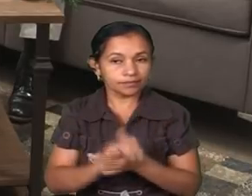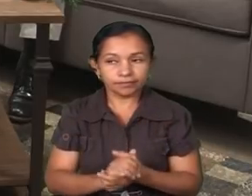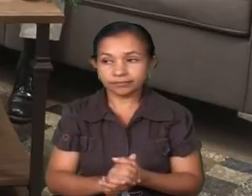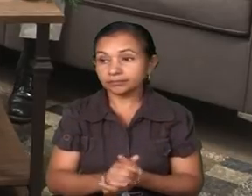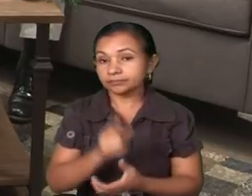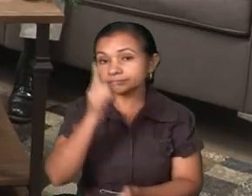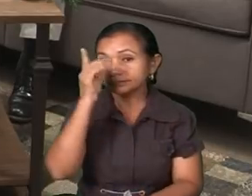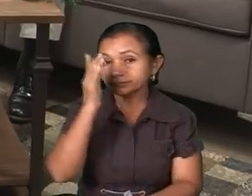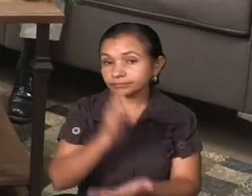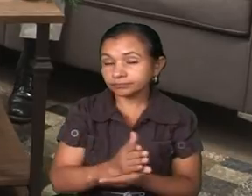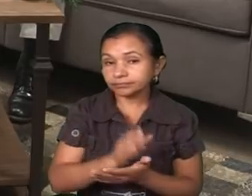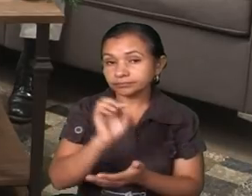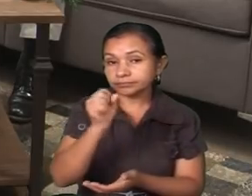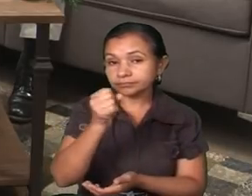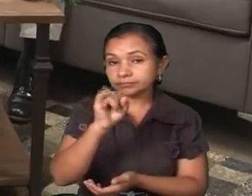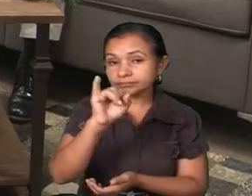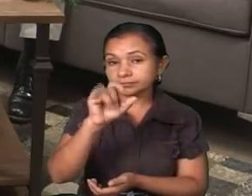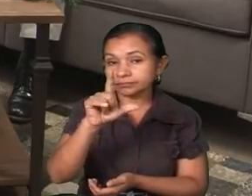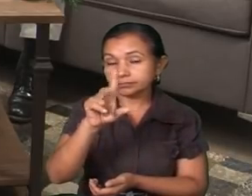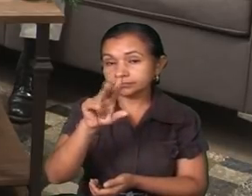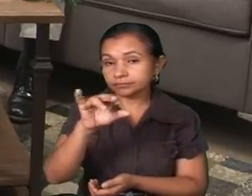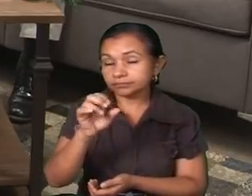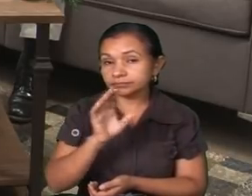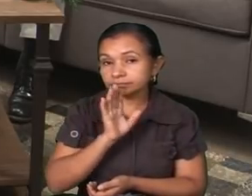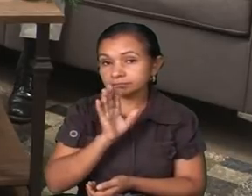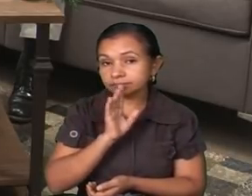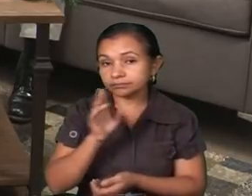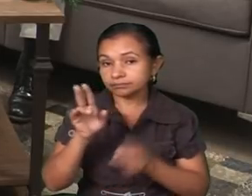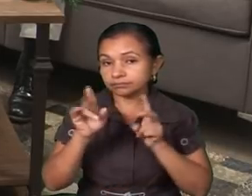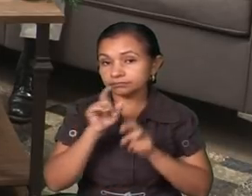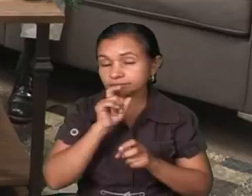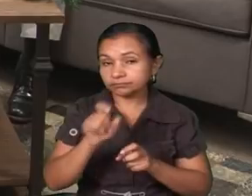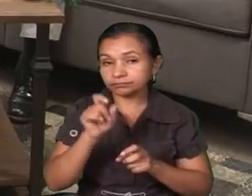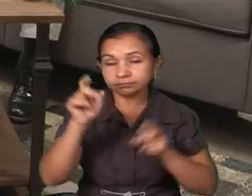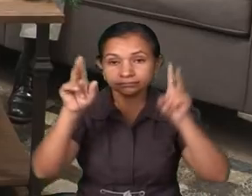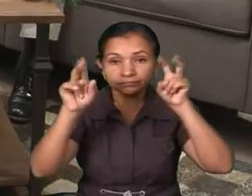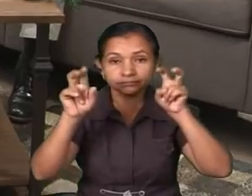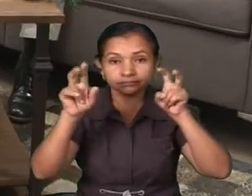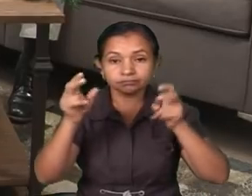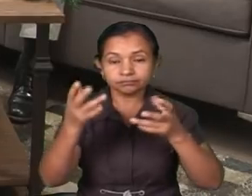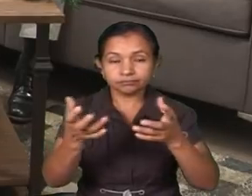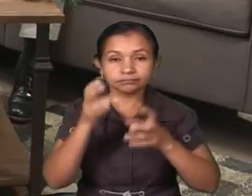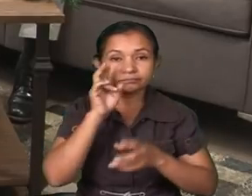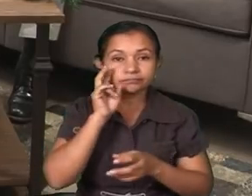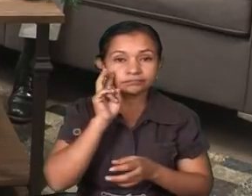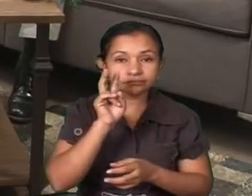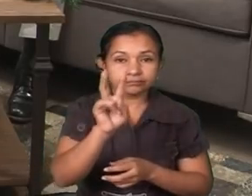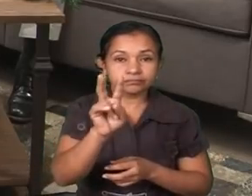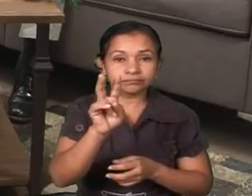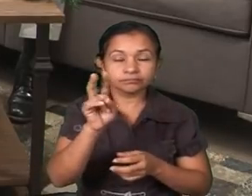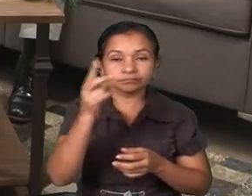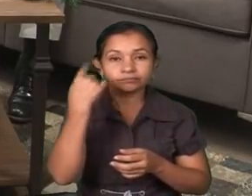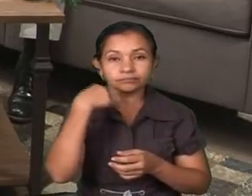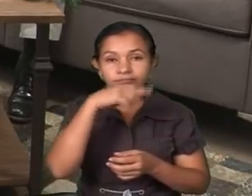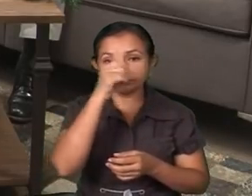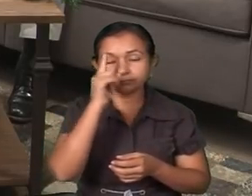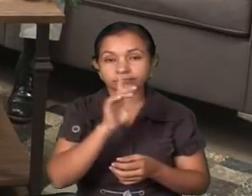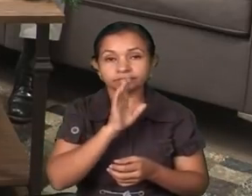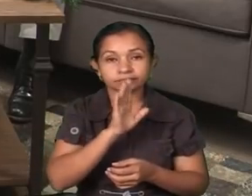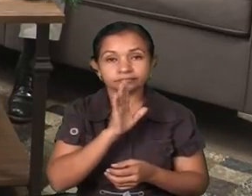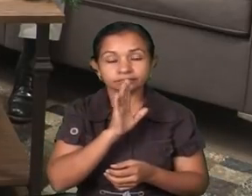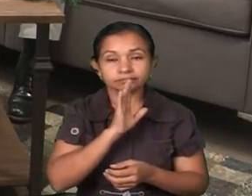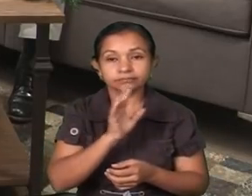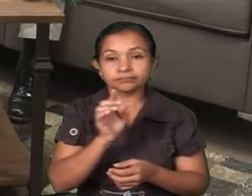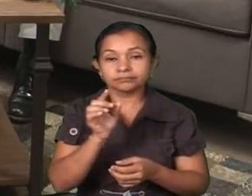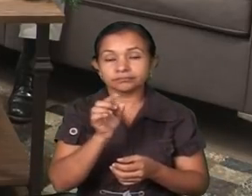vez con don Silvio Báez sobre estas cosas. Yo quisiera verle la cara a don Silvio Báez y platicar con don Silvio